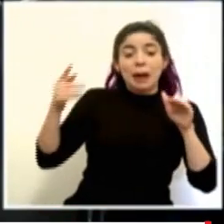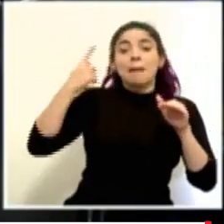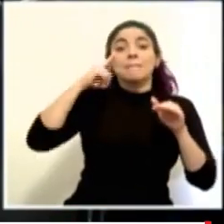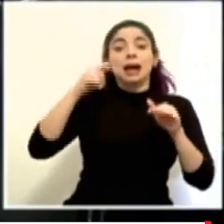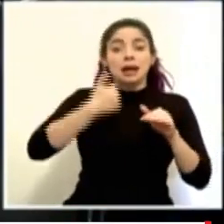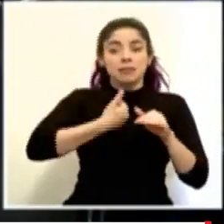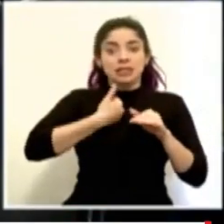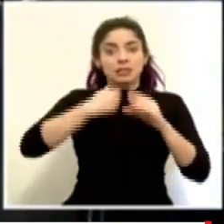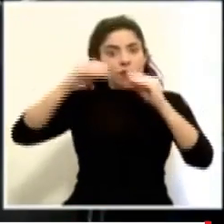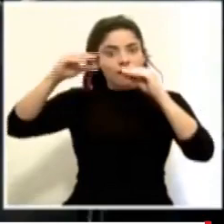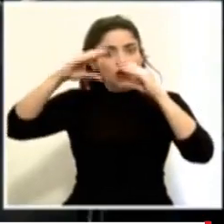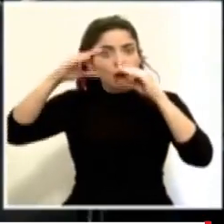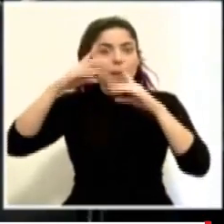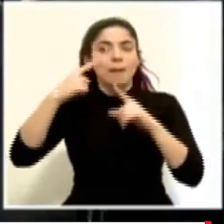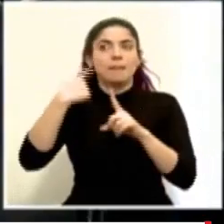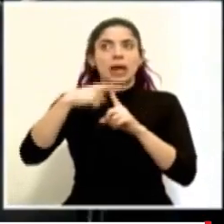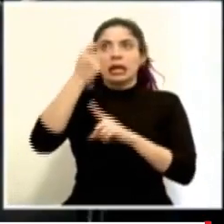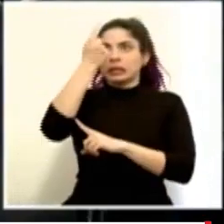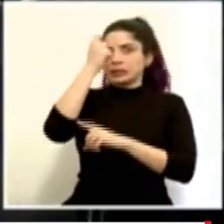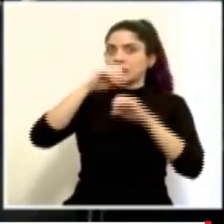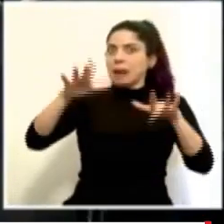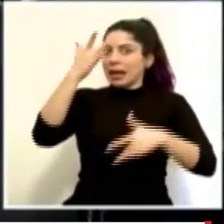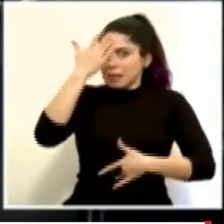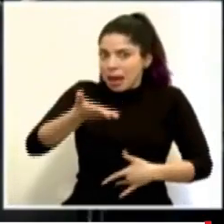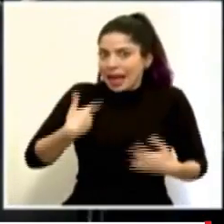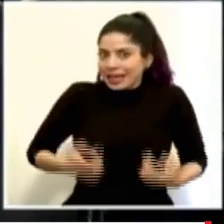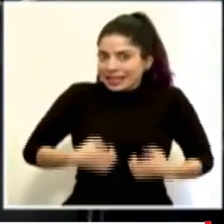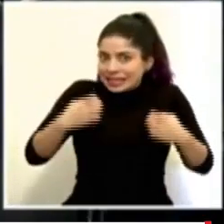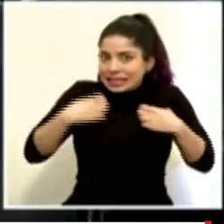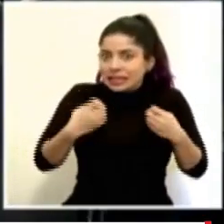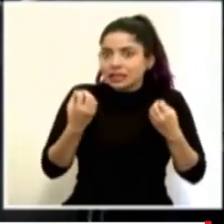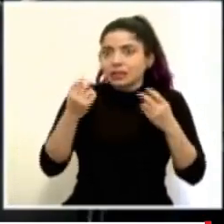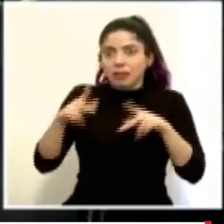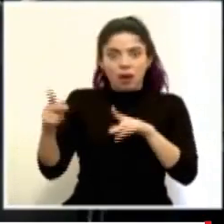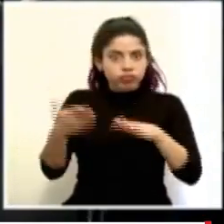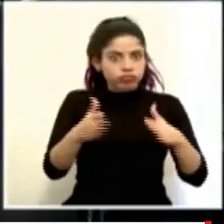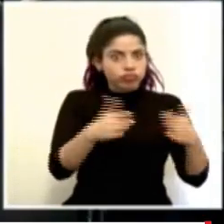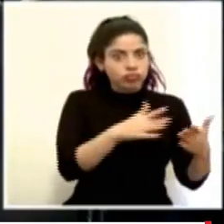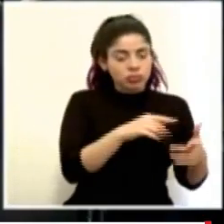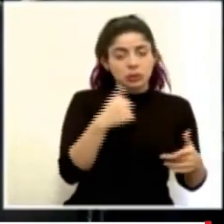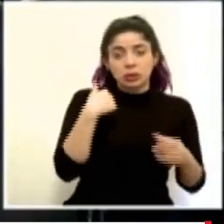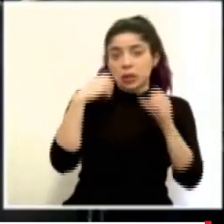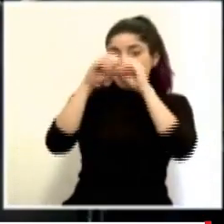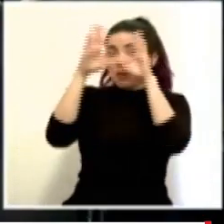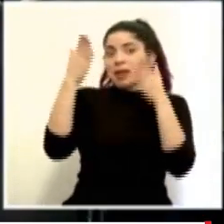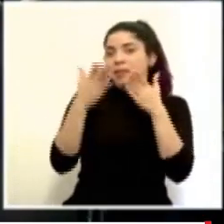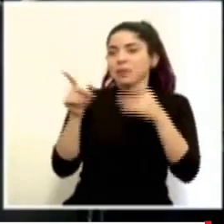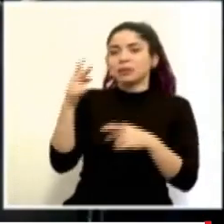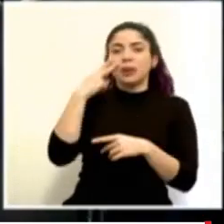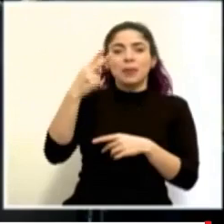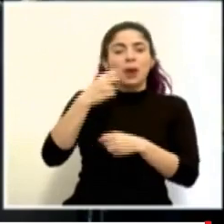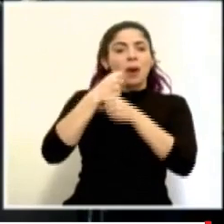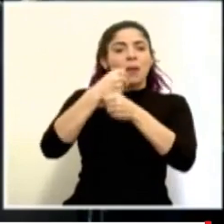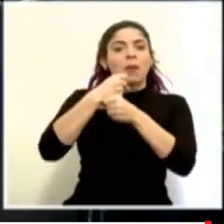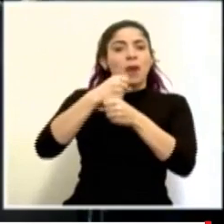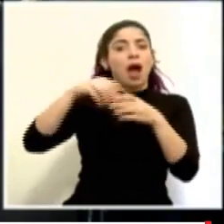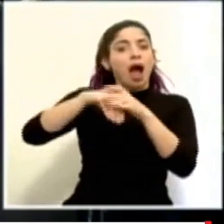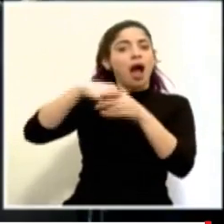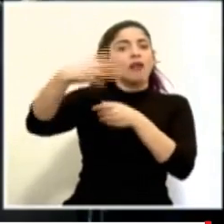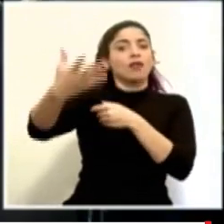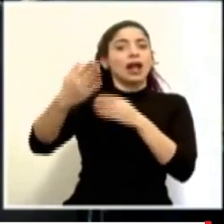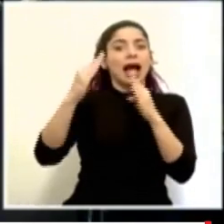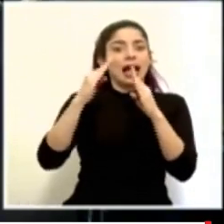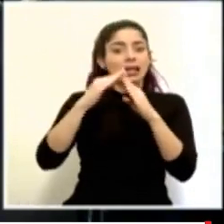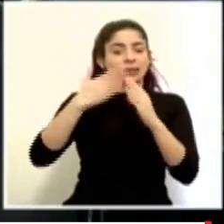estar informados, a entender que efectivamente la pandemia existe y que ha cobrado varias vidas. Imaginaría yo que usted vio la manifestación que está fuera de